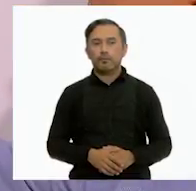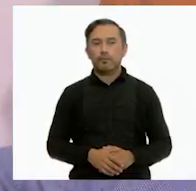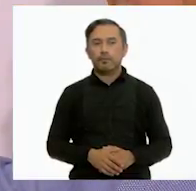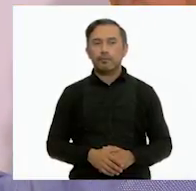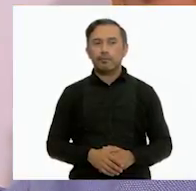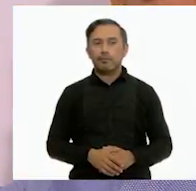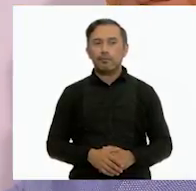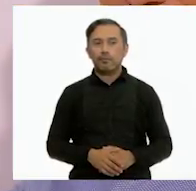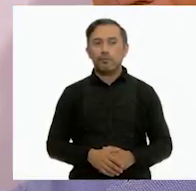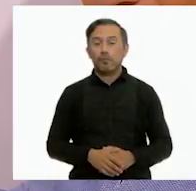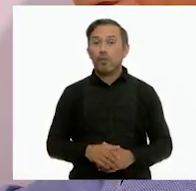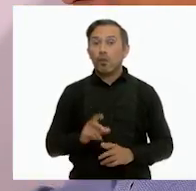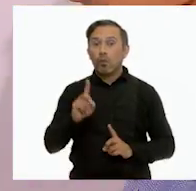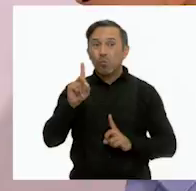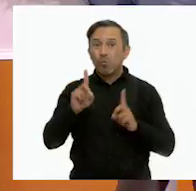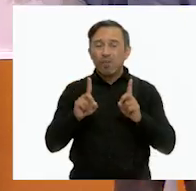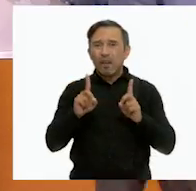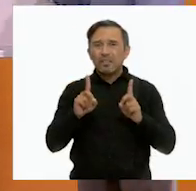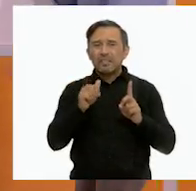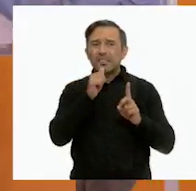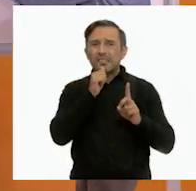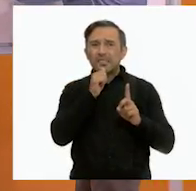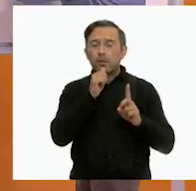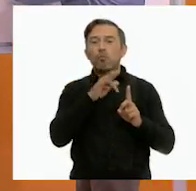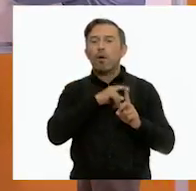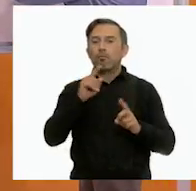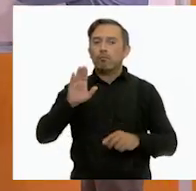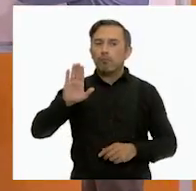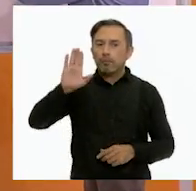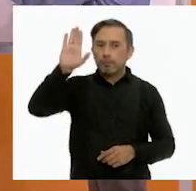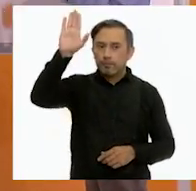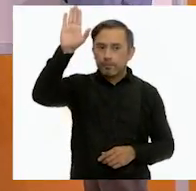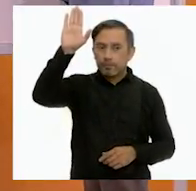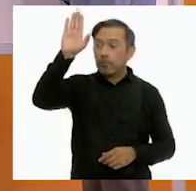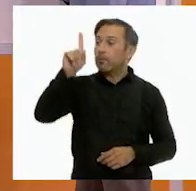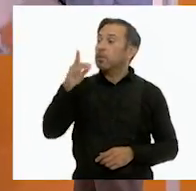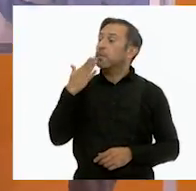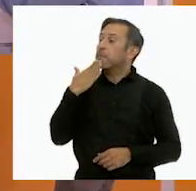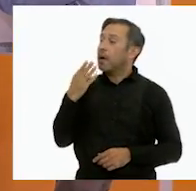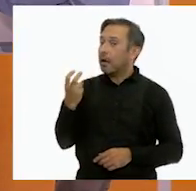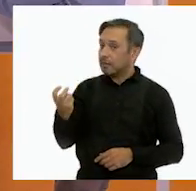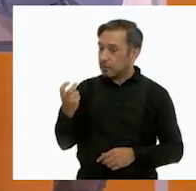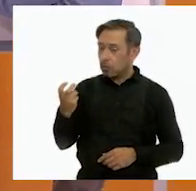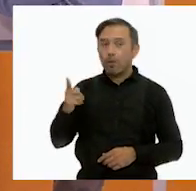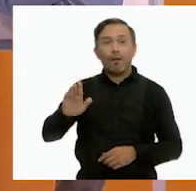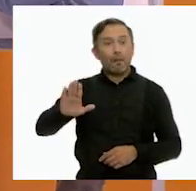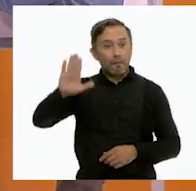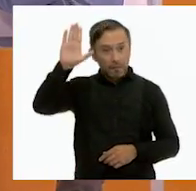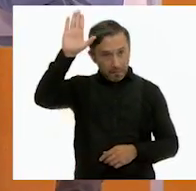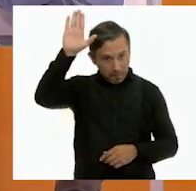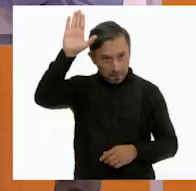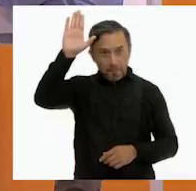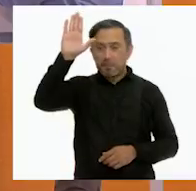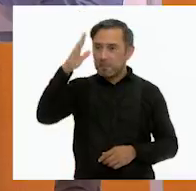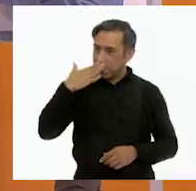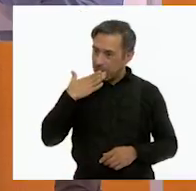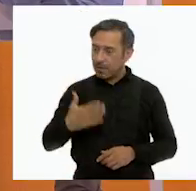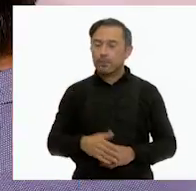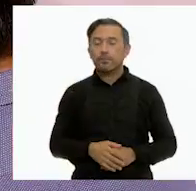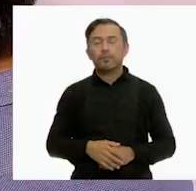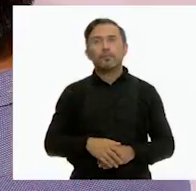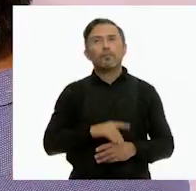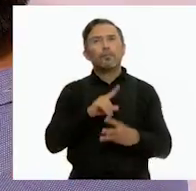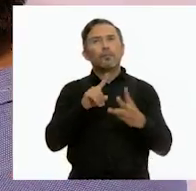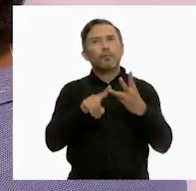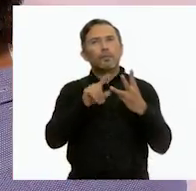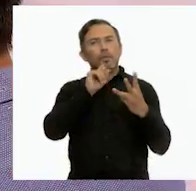teníamos que levantar la mano. Así es, muy bien, levantar la mano. Y recuerdo también